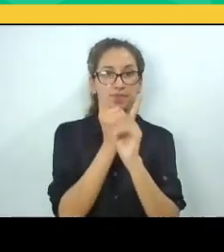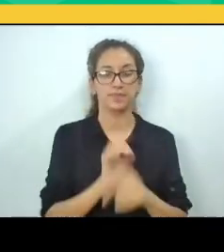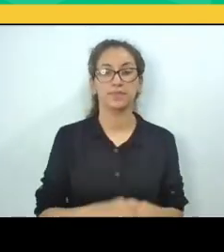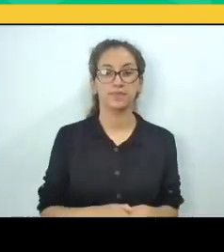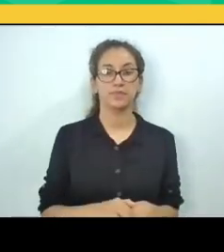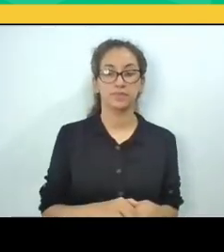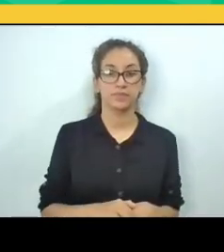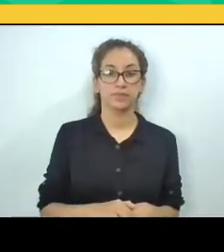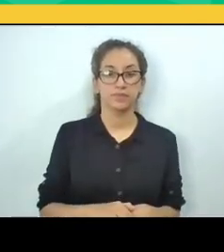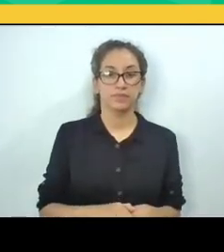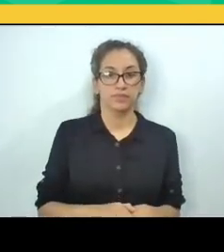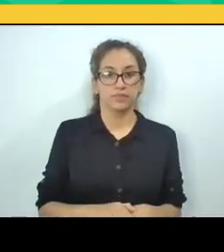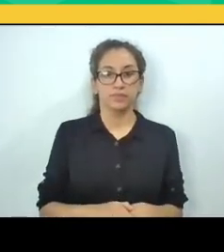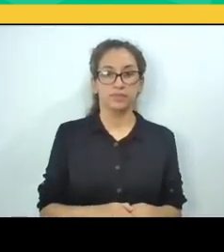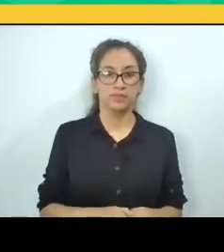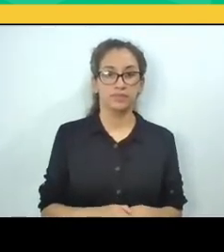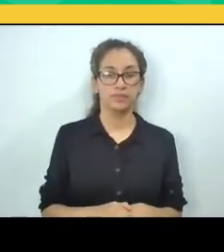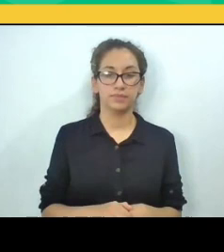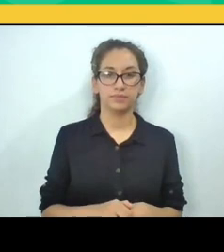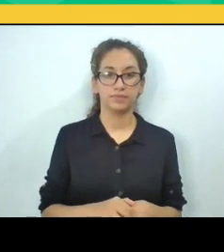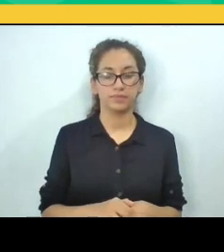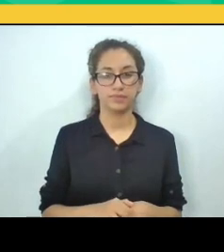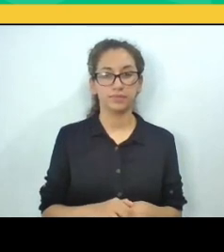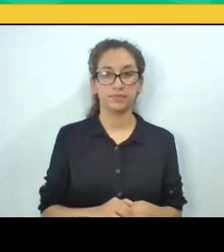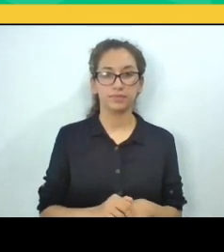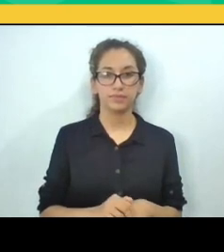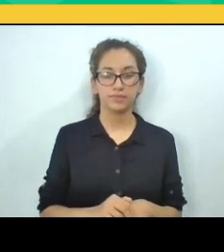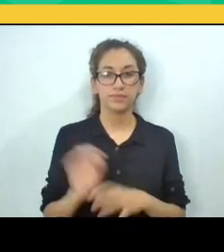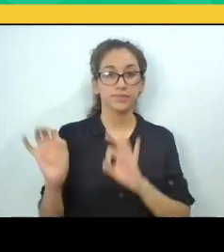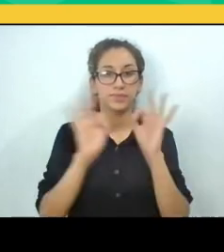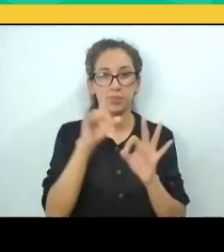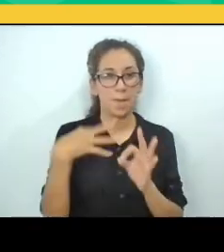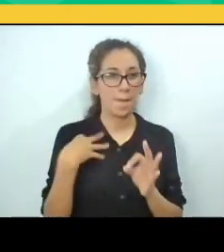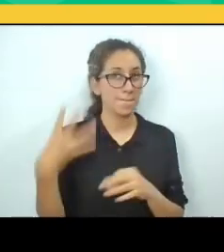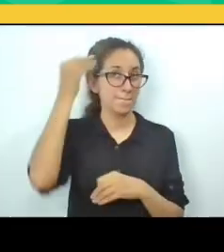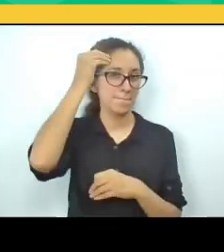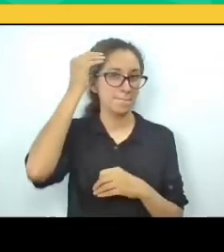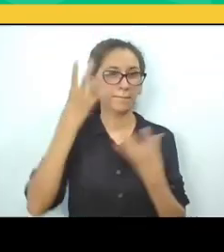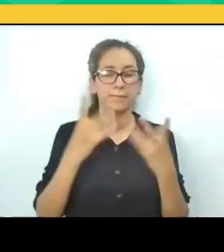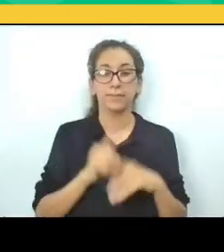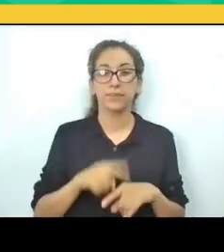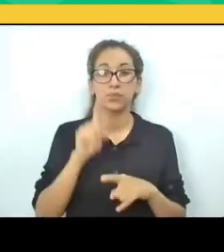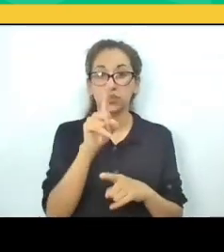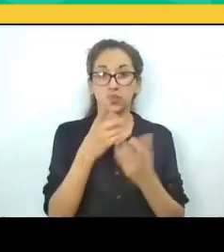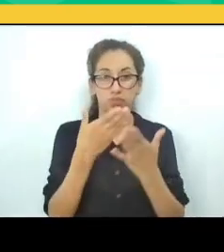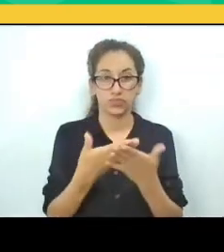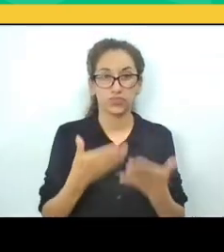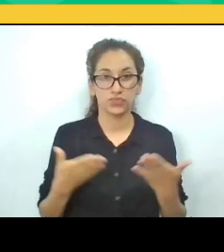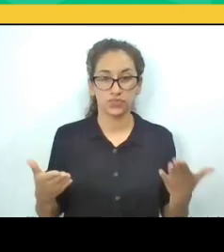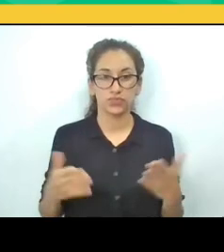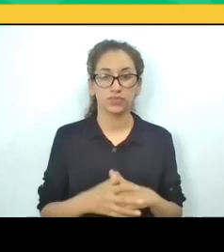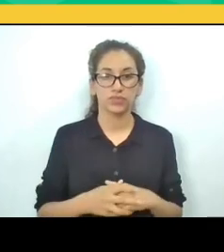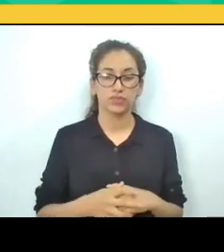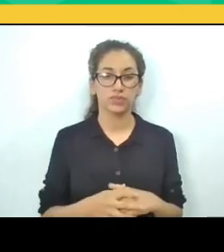Ahora, yo ahí a lo mejor también lo que se me viene a la mente es, una de las cosas de los factores, no sé si lo has visto tú,